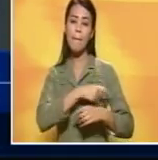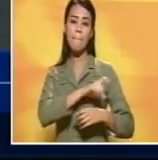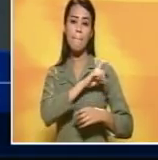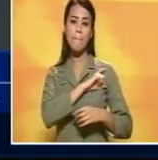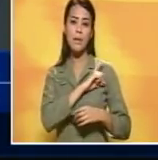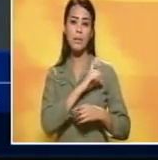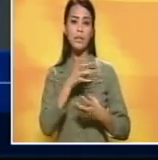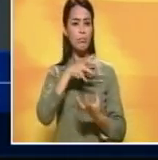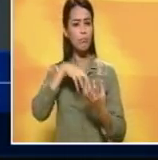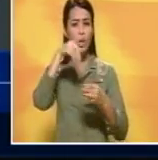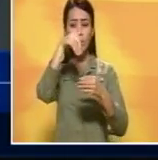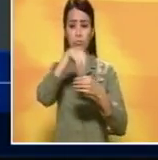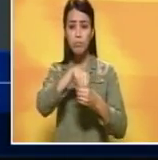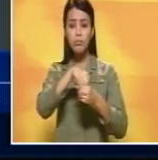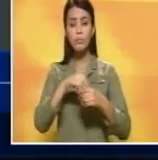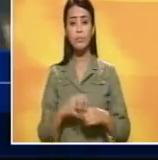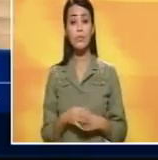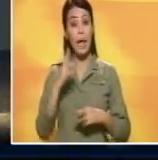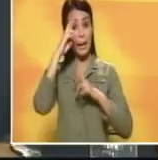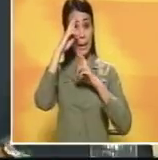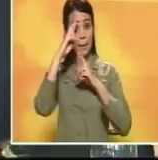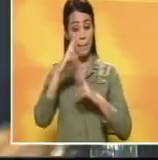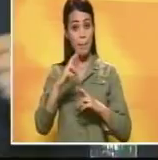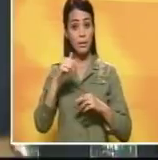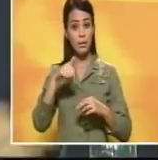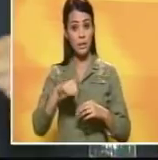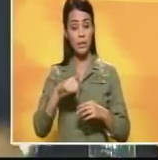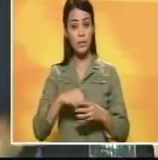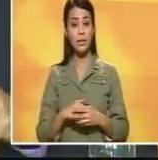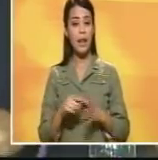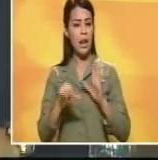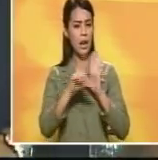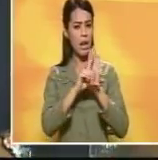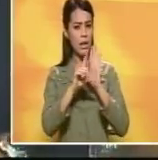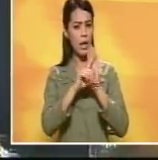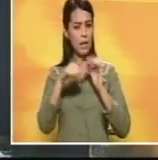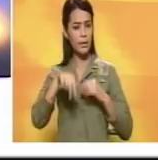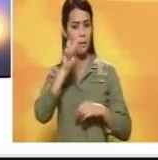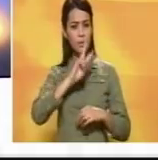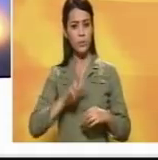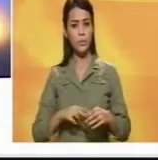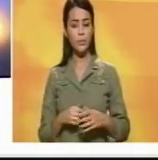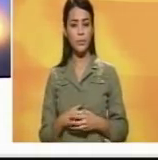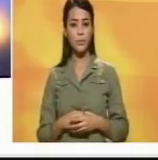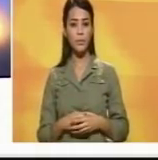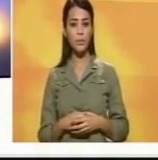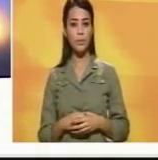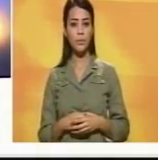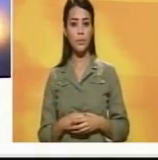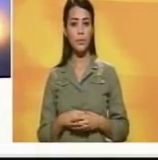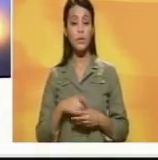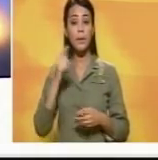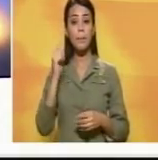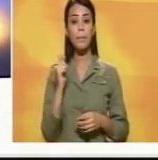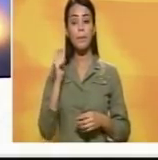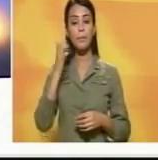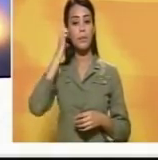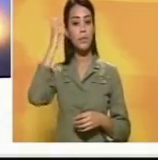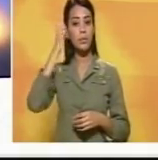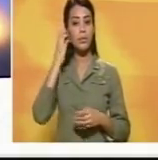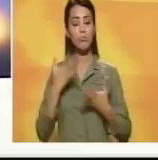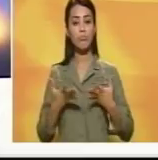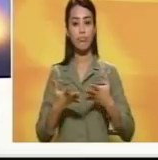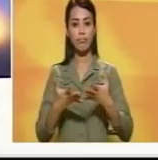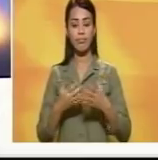complejos problemas internos y a respetar las instituciones legítimas de Venezuela. El Parlamento Europeo entregó el